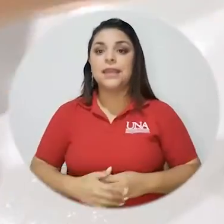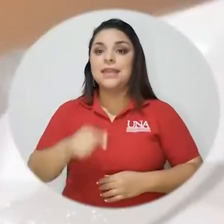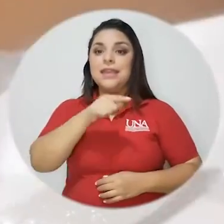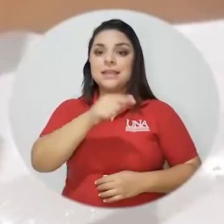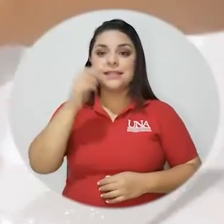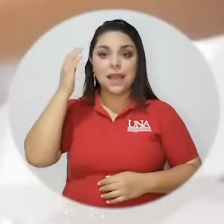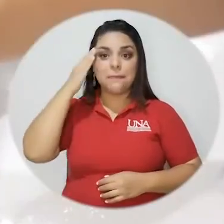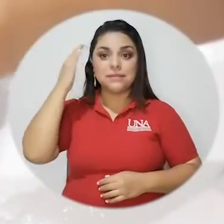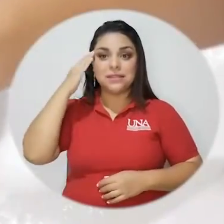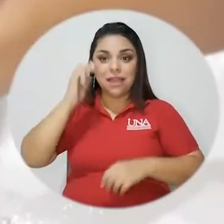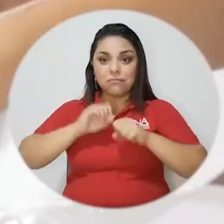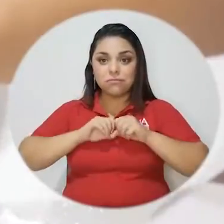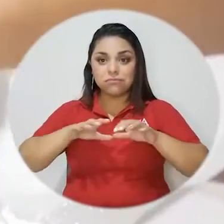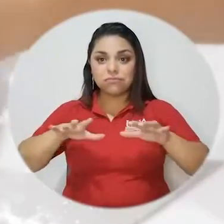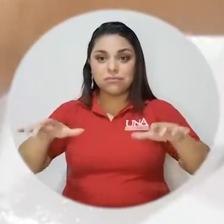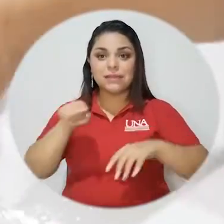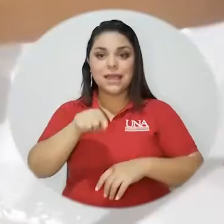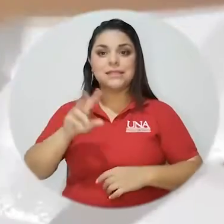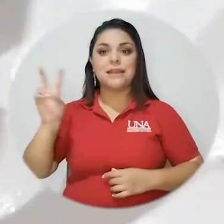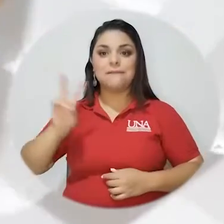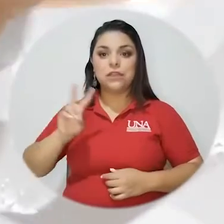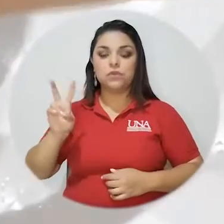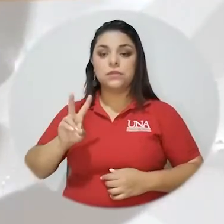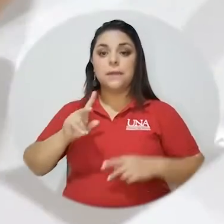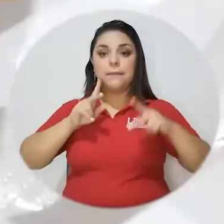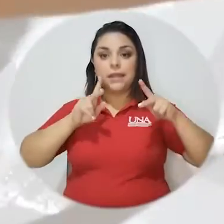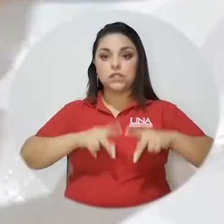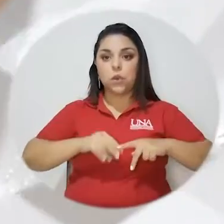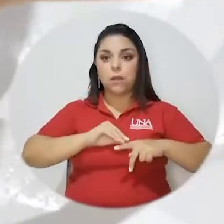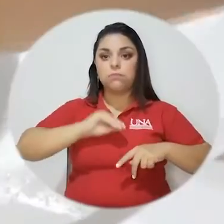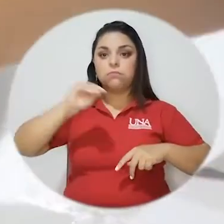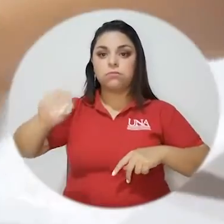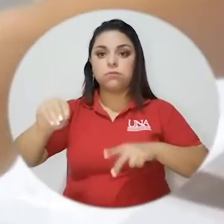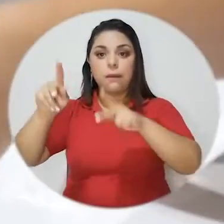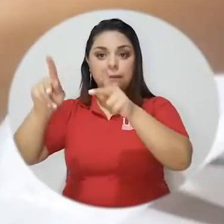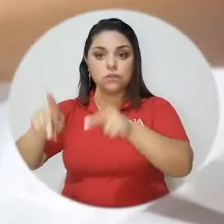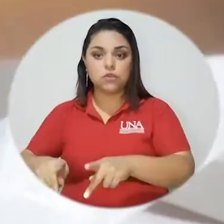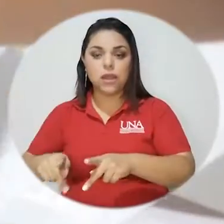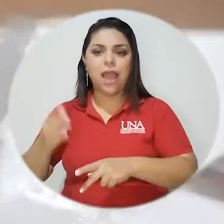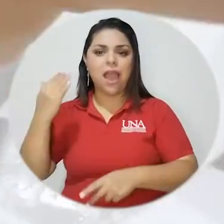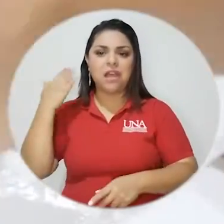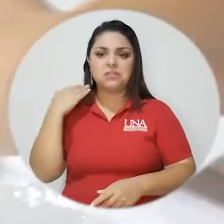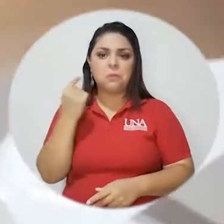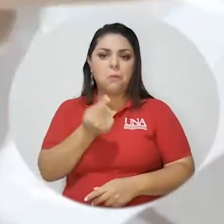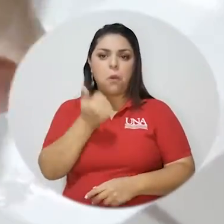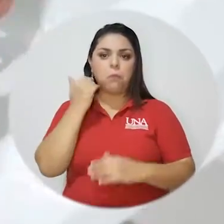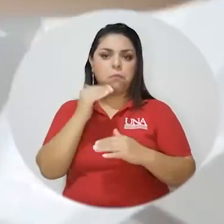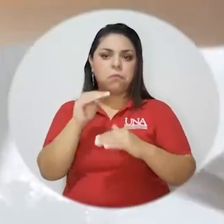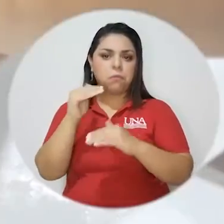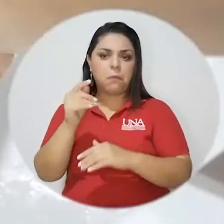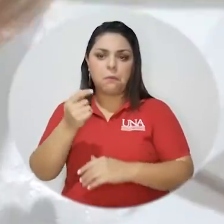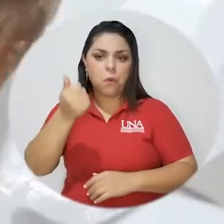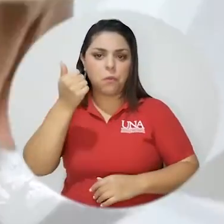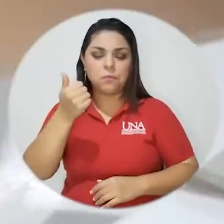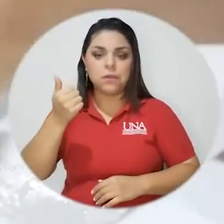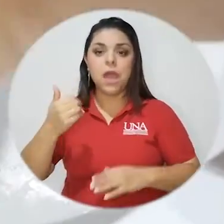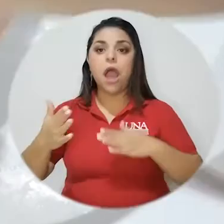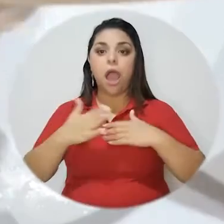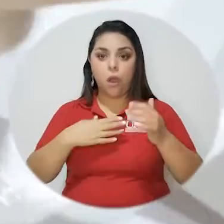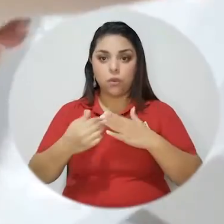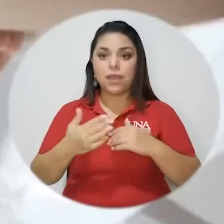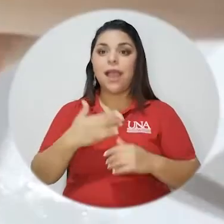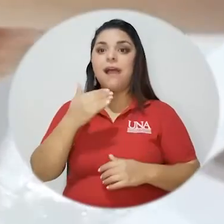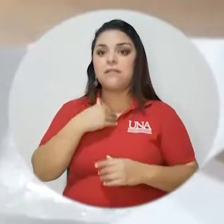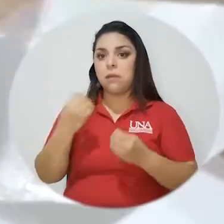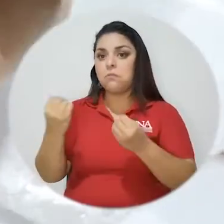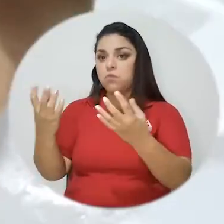aerógena de este virus de persona a persona era muy limitada. A pesar de que hubo muchos casos,